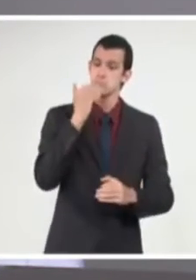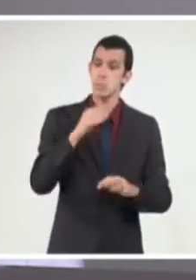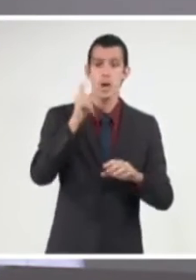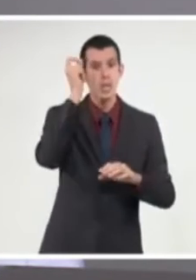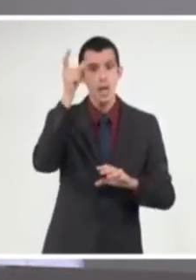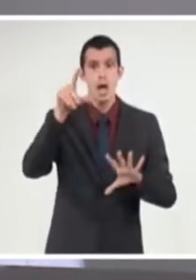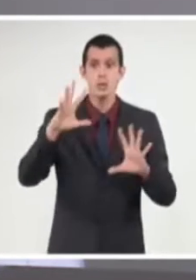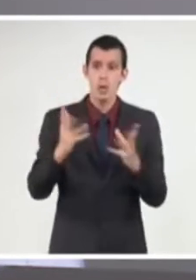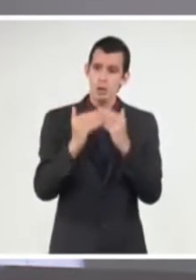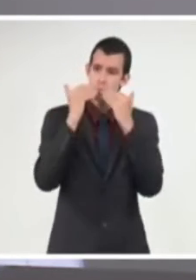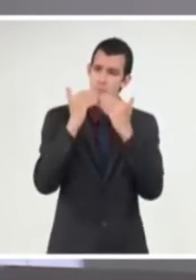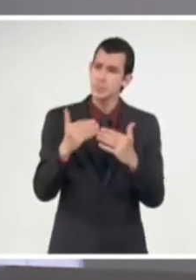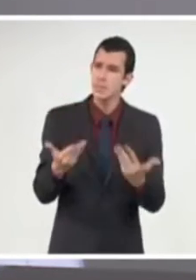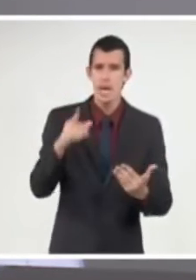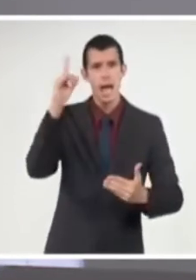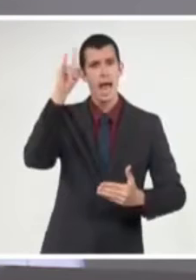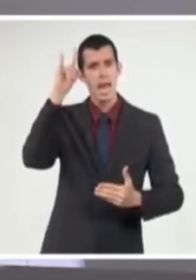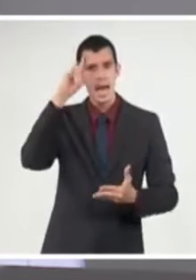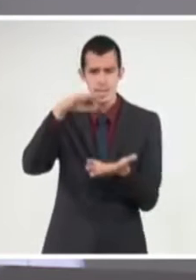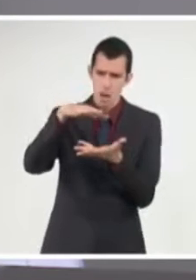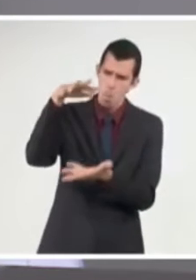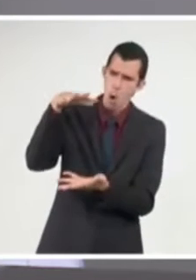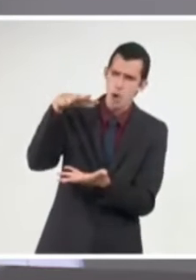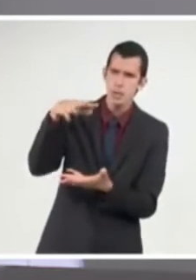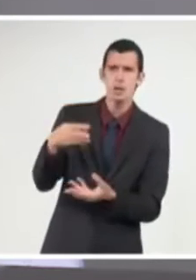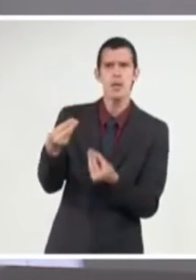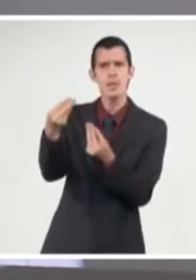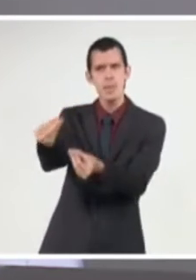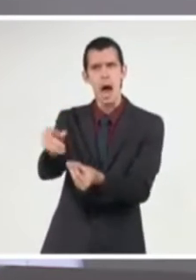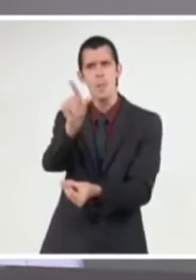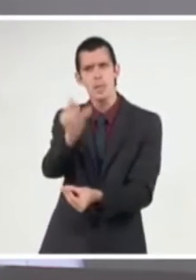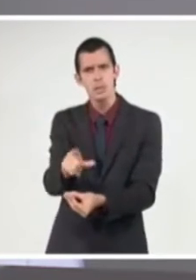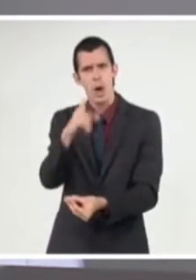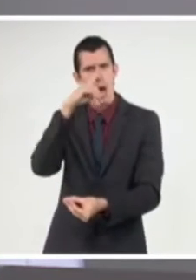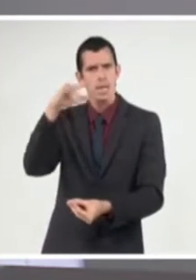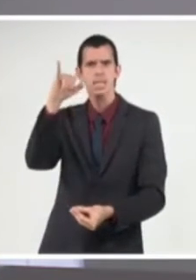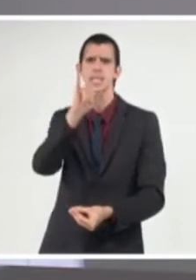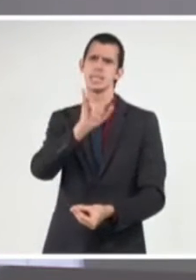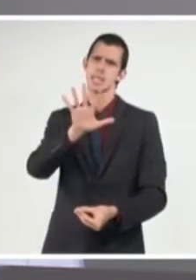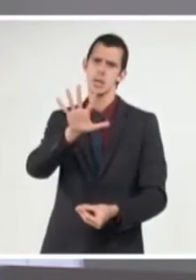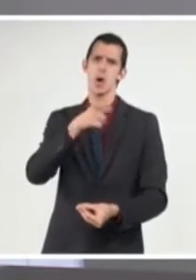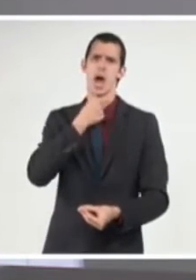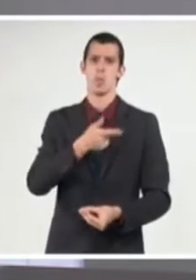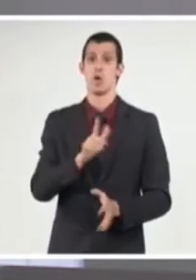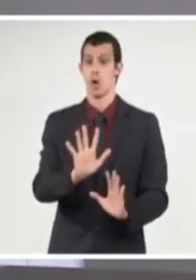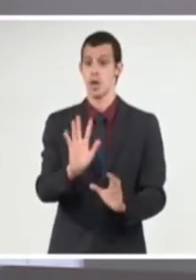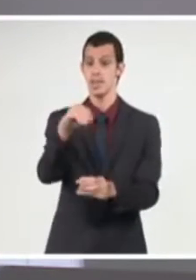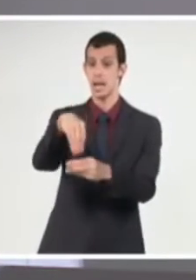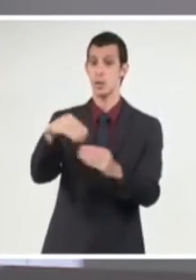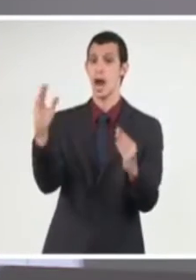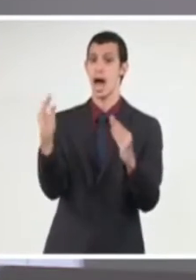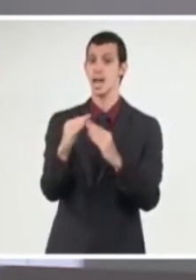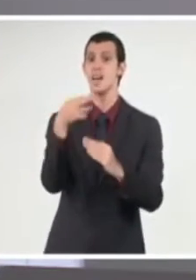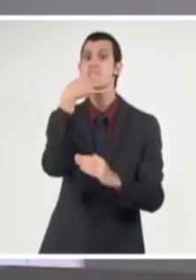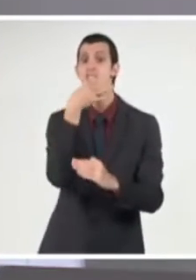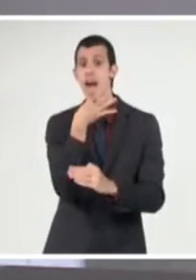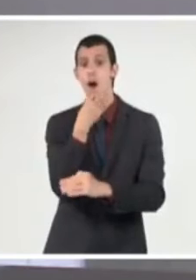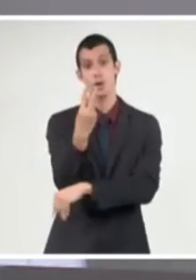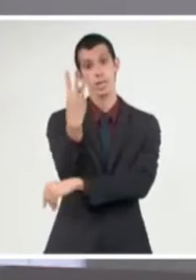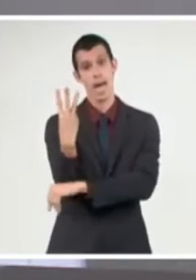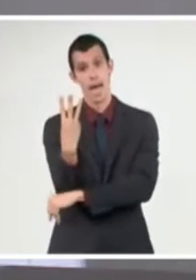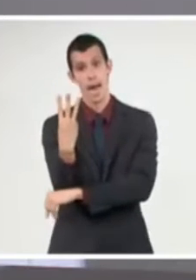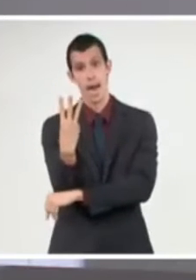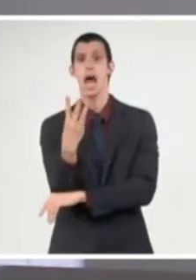la cantidad de personas que pueda haber en el núcleo, que ha sido una preocupación. Es decir, si es un núcleo familiar y 2 personas de 65 años y más, las 2